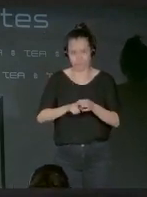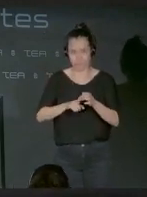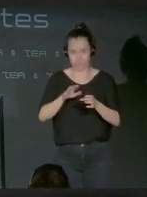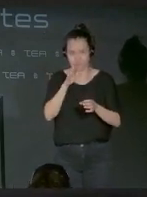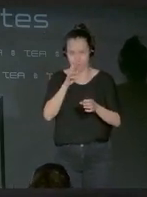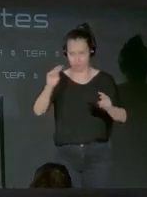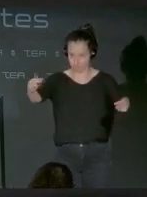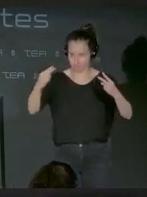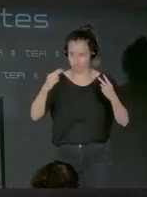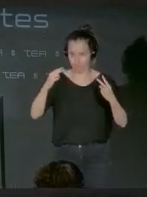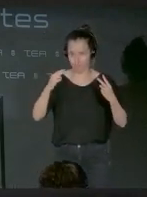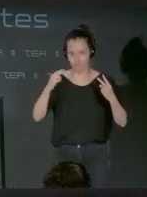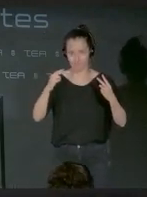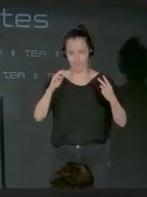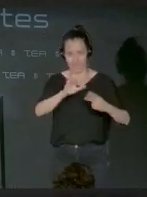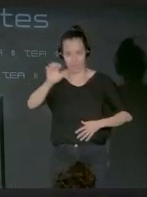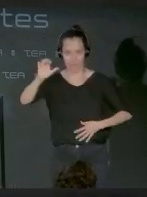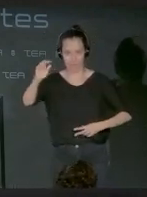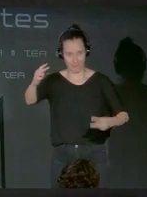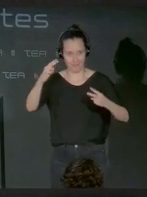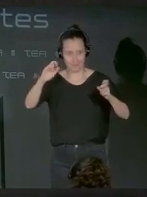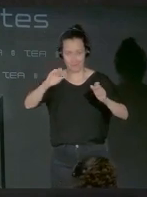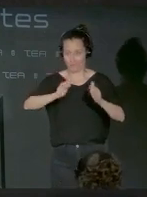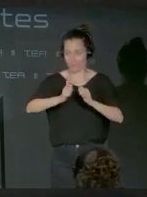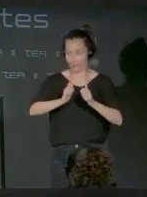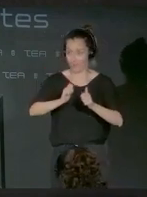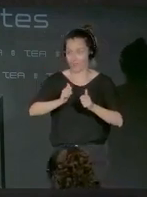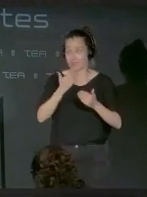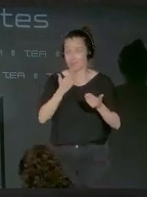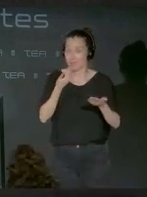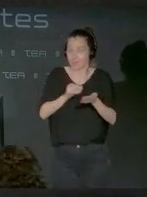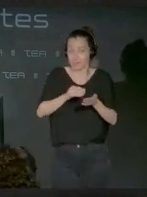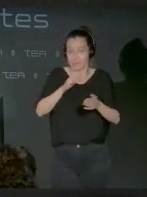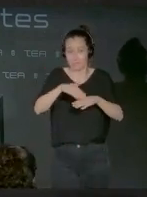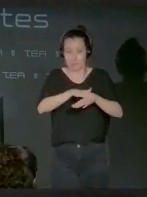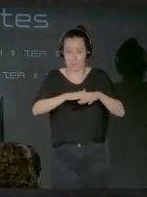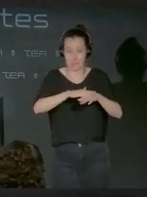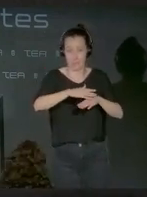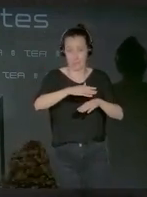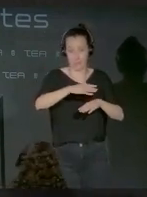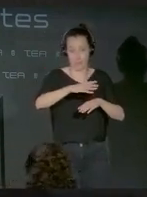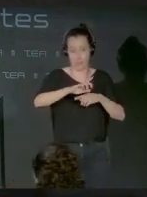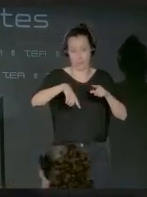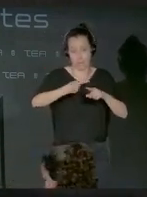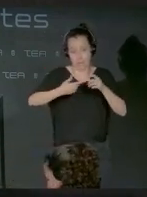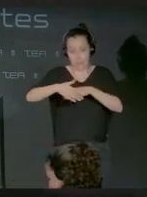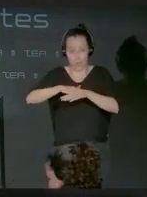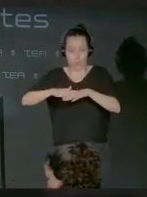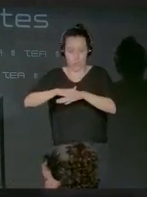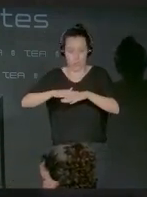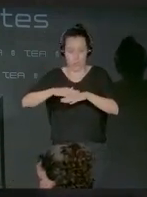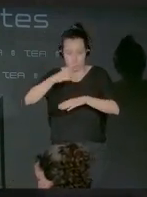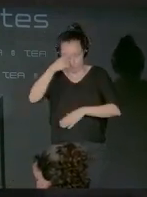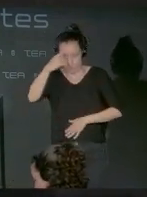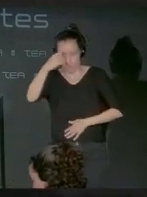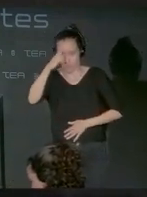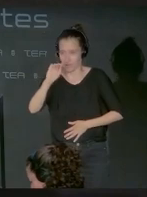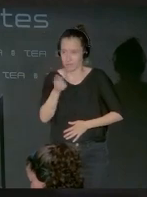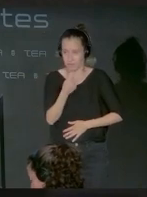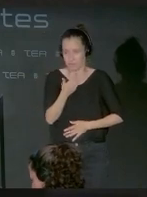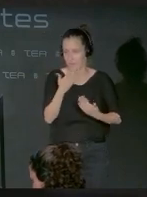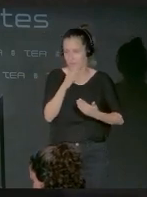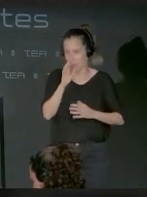y agradecemos nuevamente al gobierno y al Ministerio de cultura su constante implicación y apoyo no Quiero despedirme sin reiterar